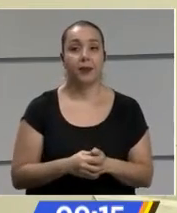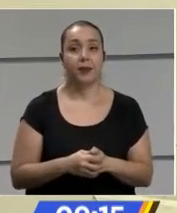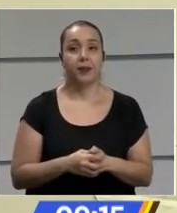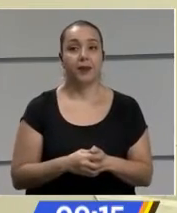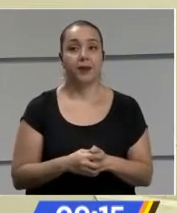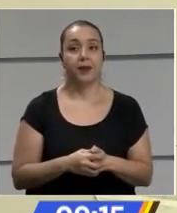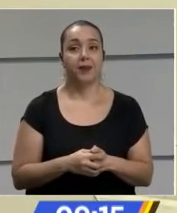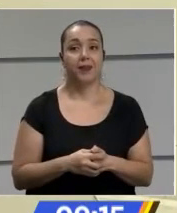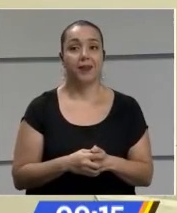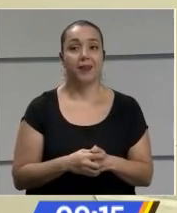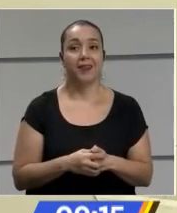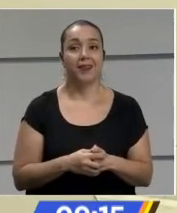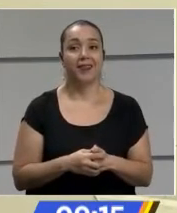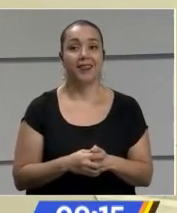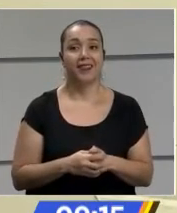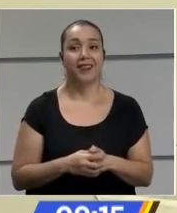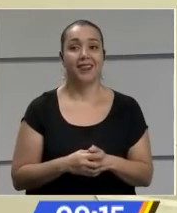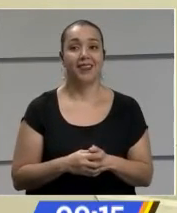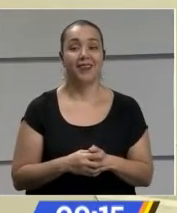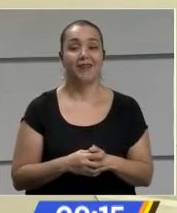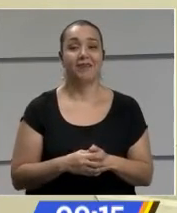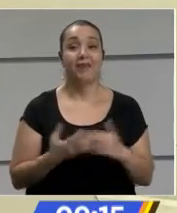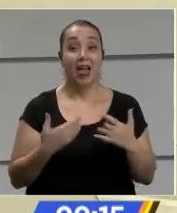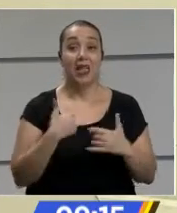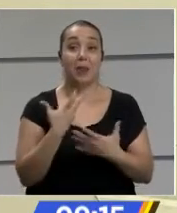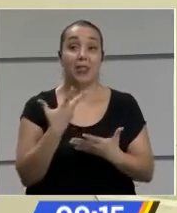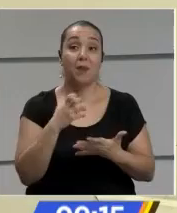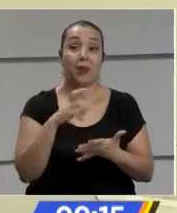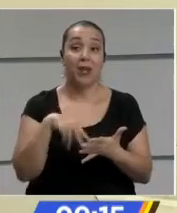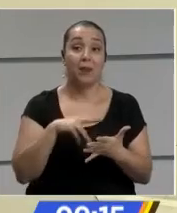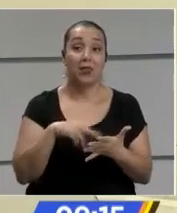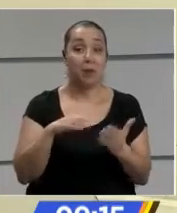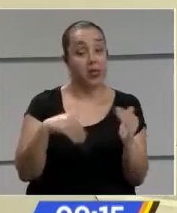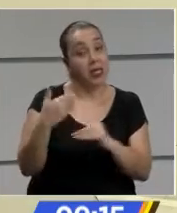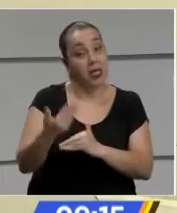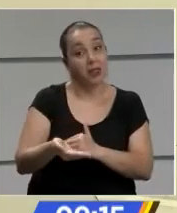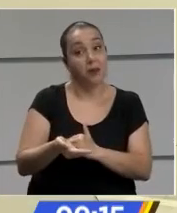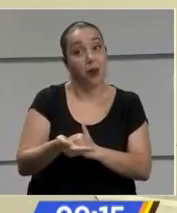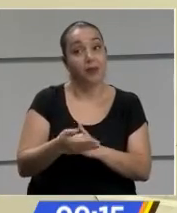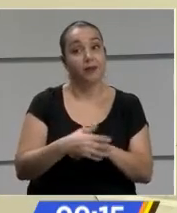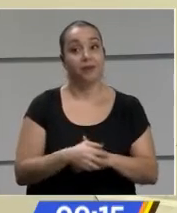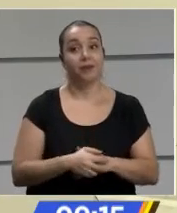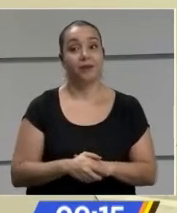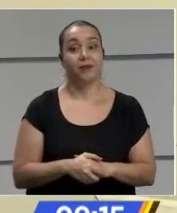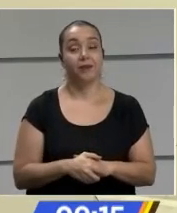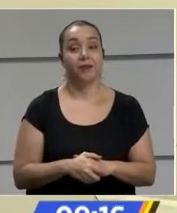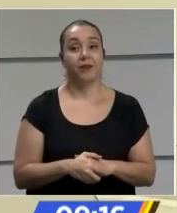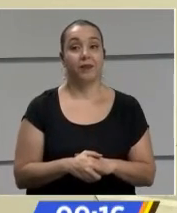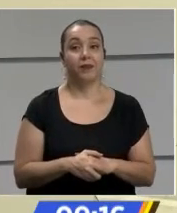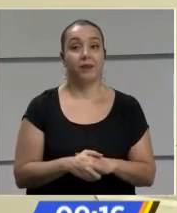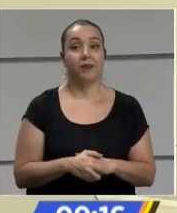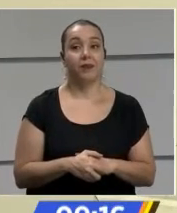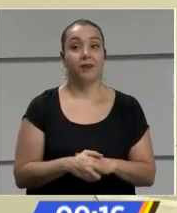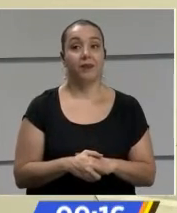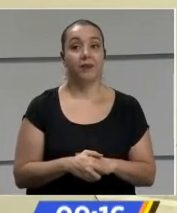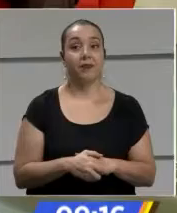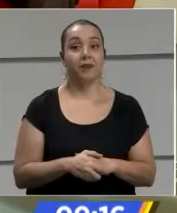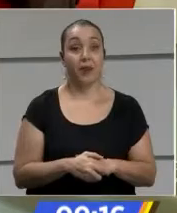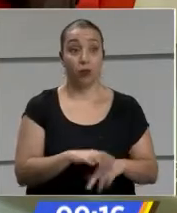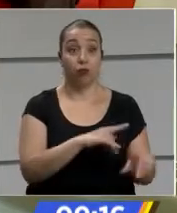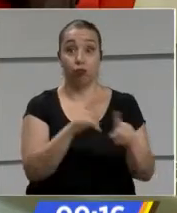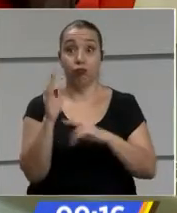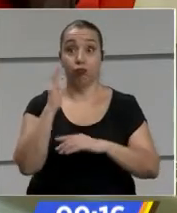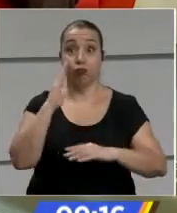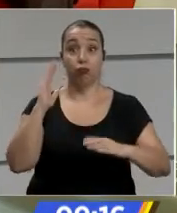Ajá. ¿Qué otras respuestas hay? Es que hay otras que quería leer, pero las leemos mejor después de responder esta. Ajá. Muy bien. Bueno, ¿cuál es?